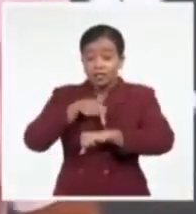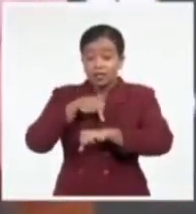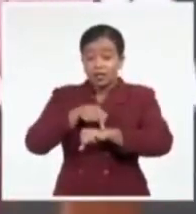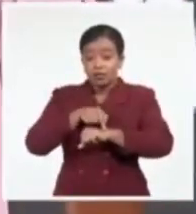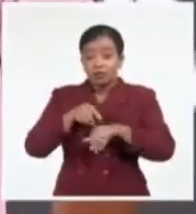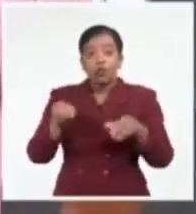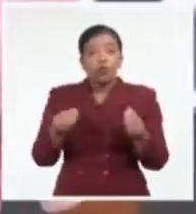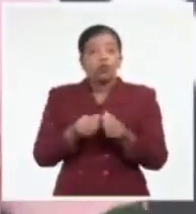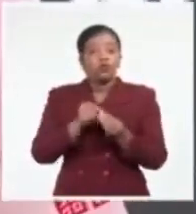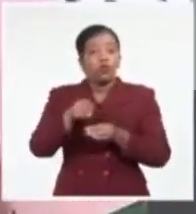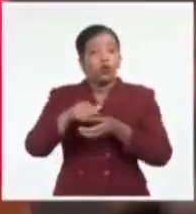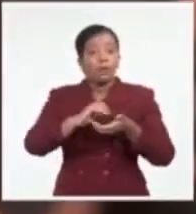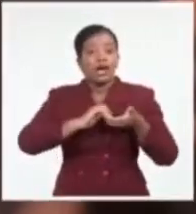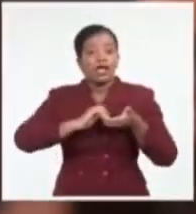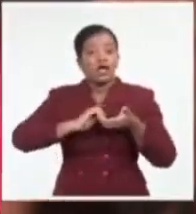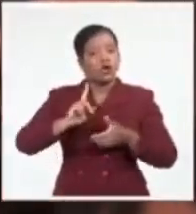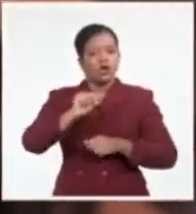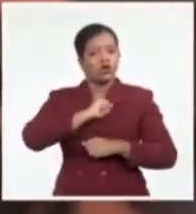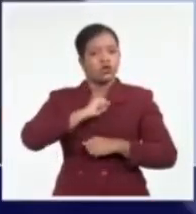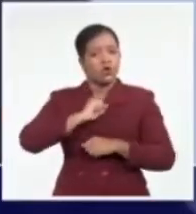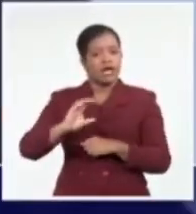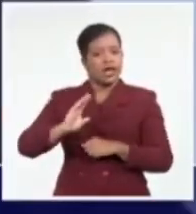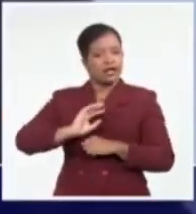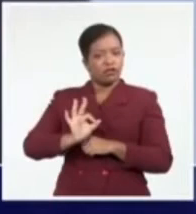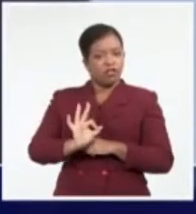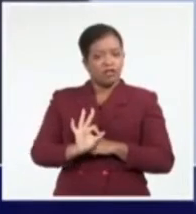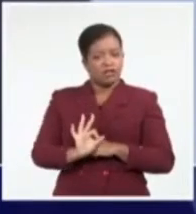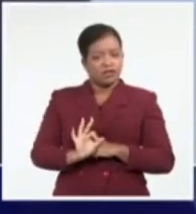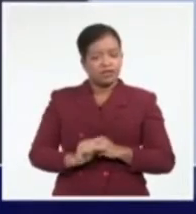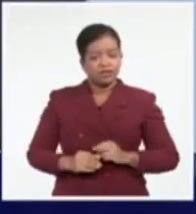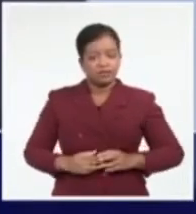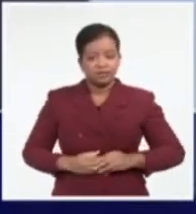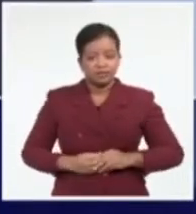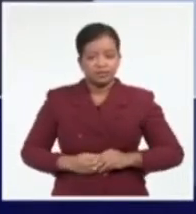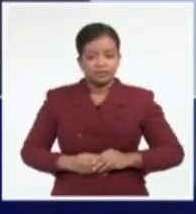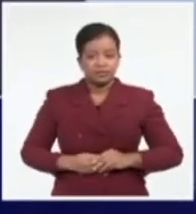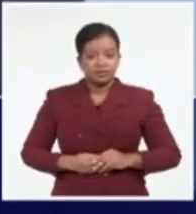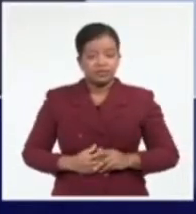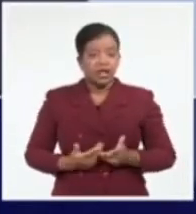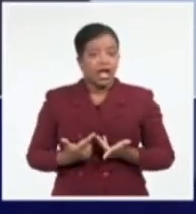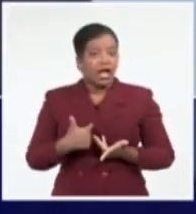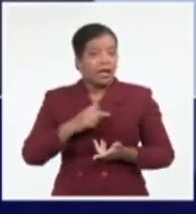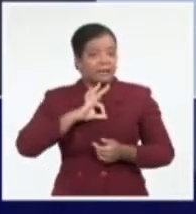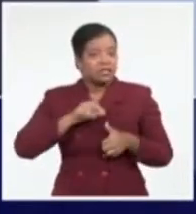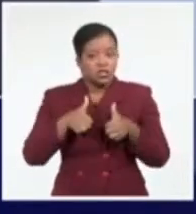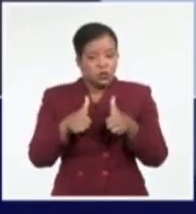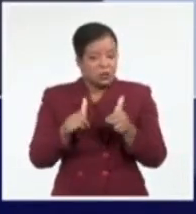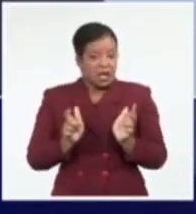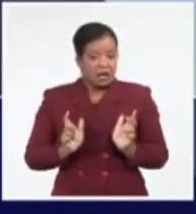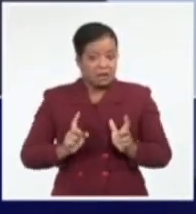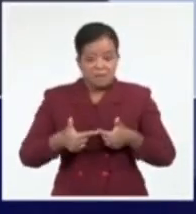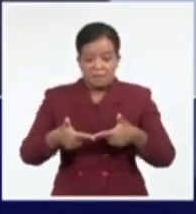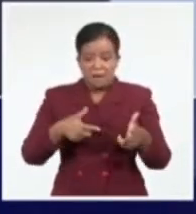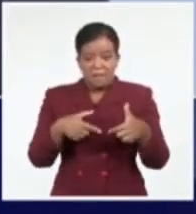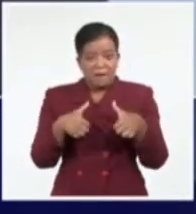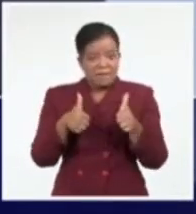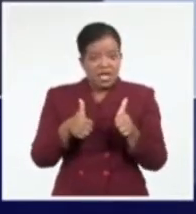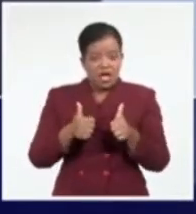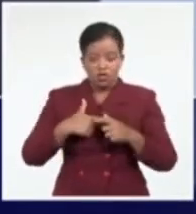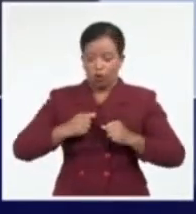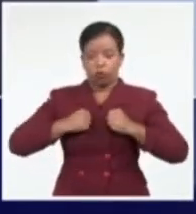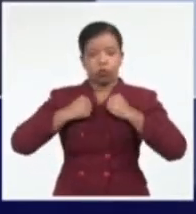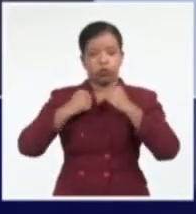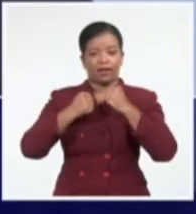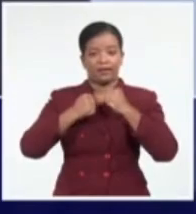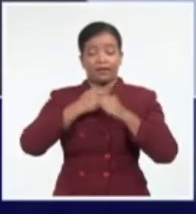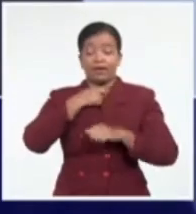piensa en la retirada, aunque no cree ser un superhéroe. Es decir, cuando las cosas van bien uno tiene que creerse Superman, y cuando las cosas